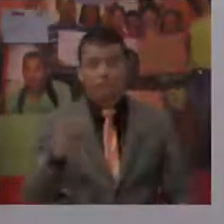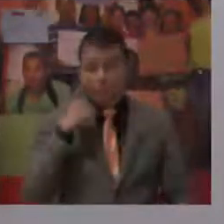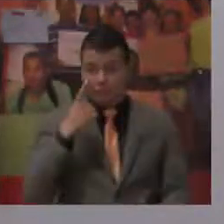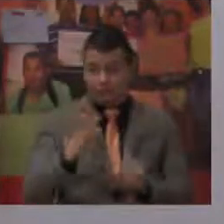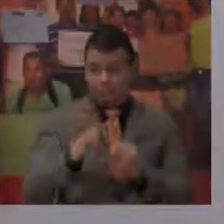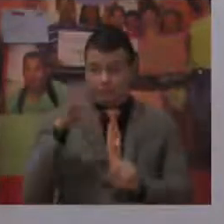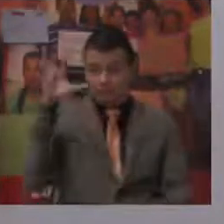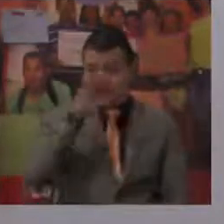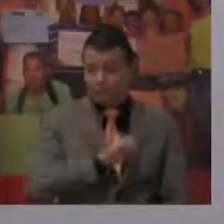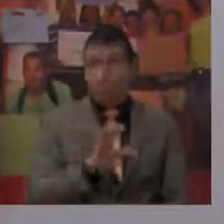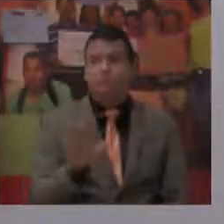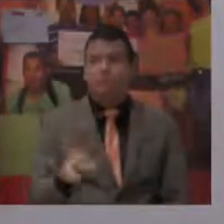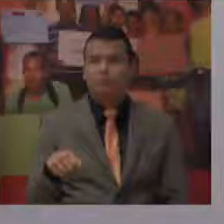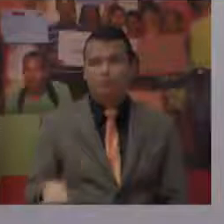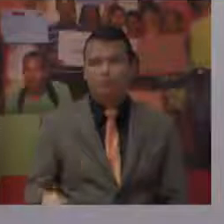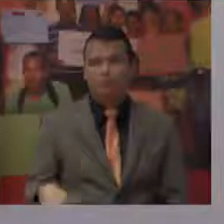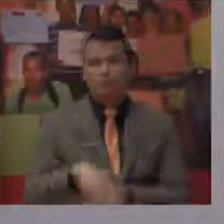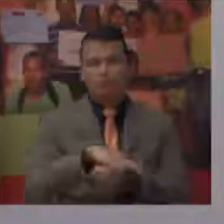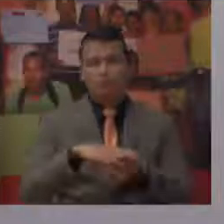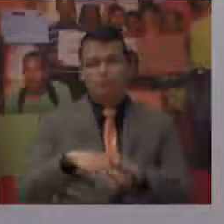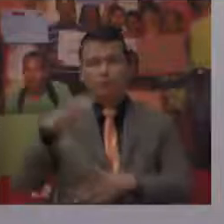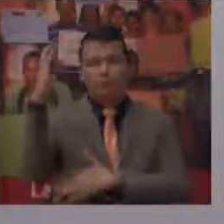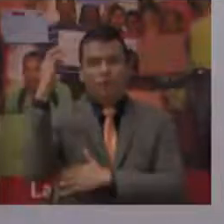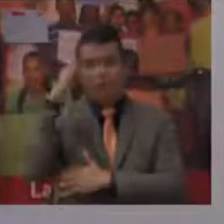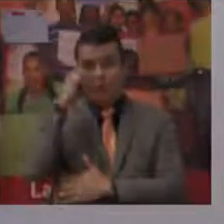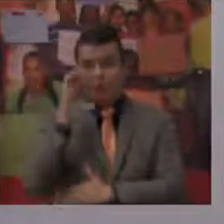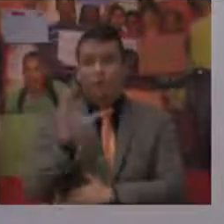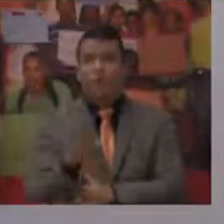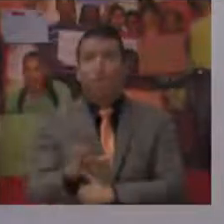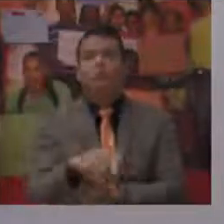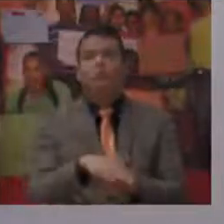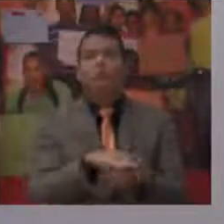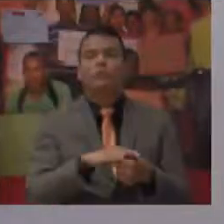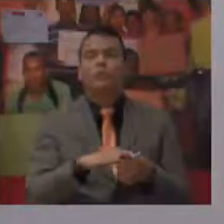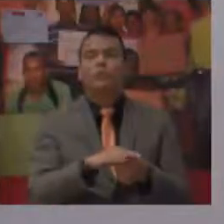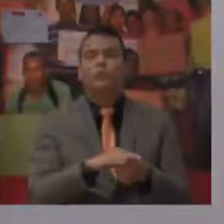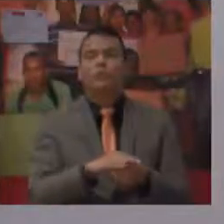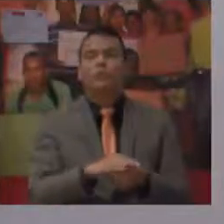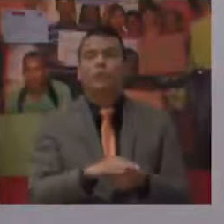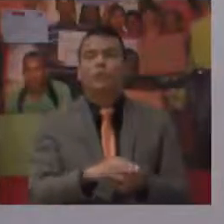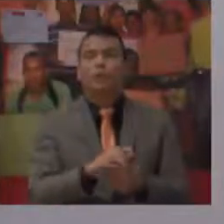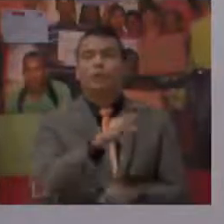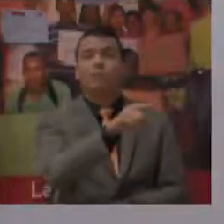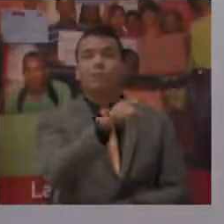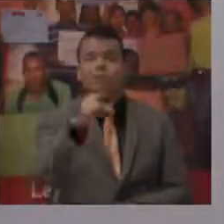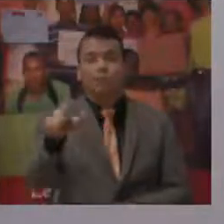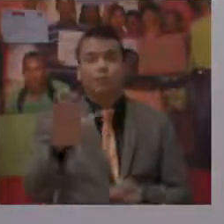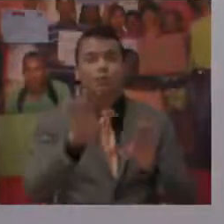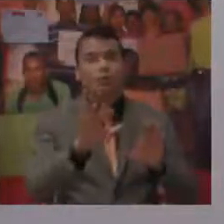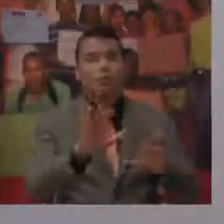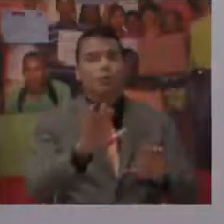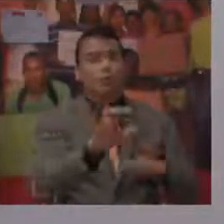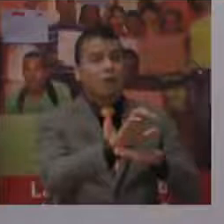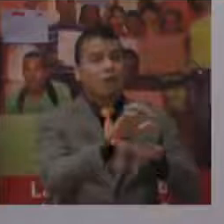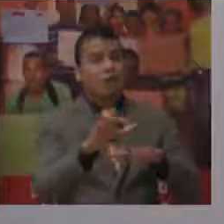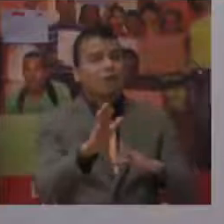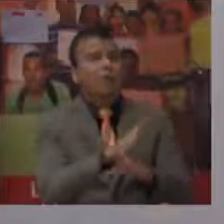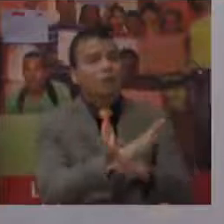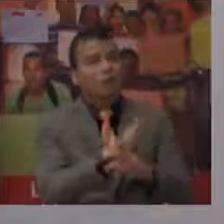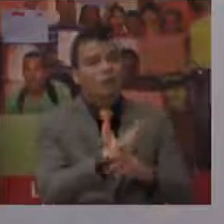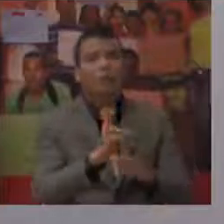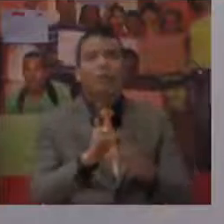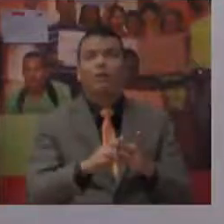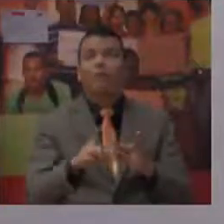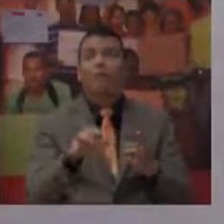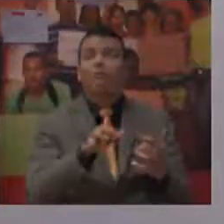fenómeno que vivíamos en Colombia no era un fenómeno de orden público o de amenazas